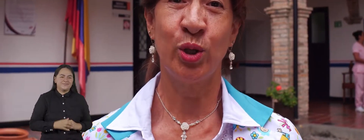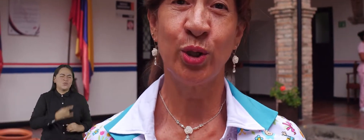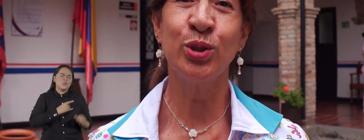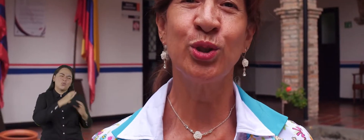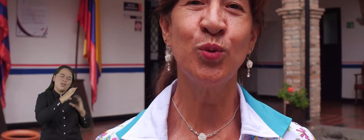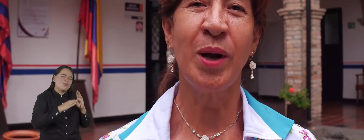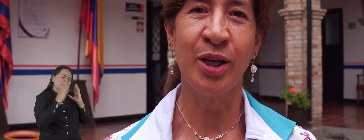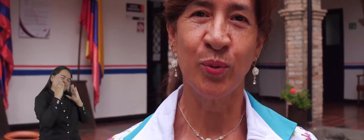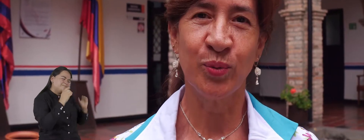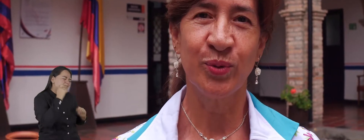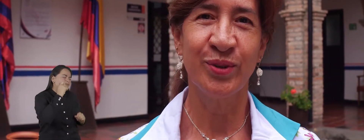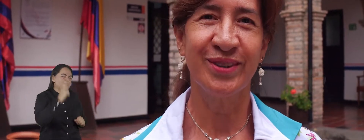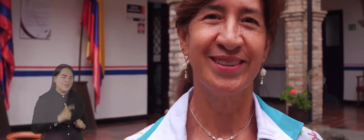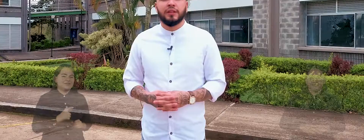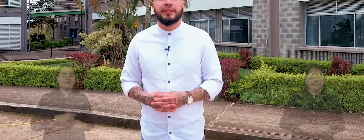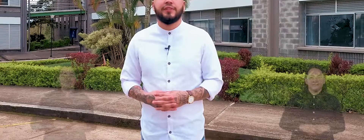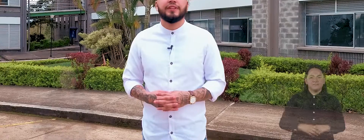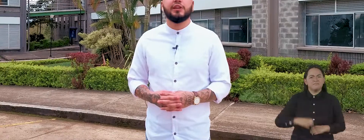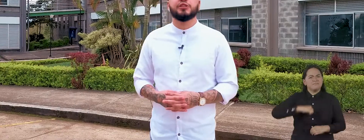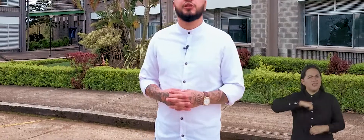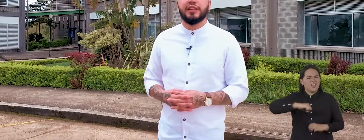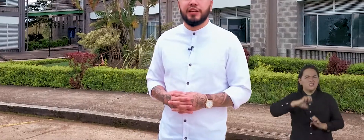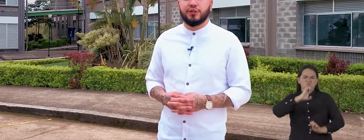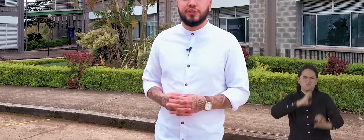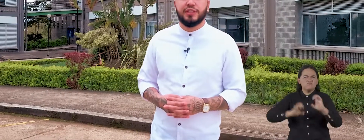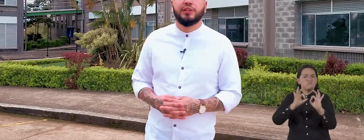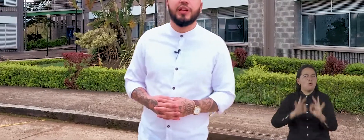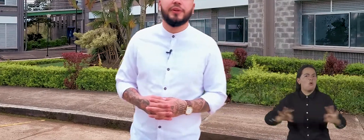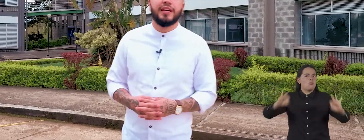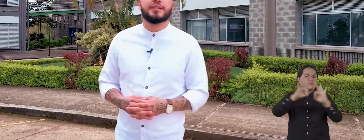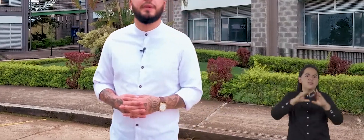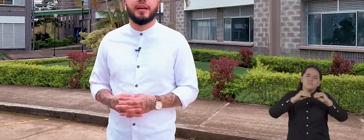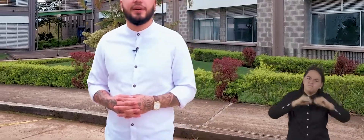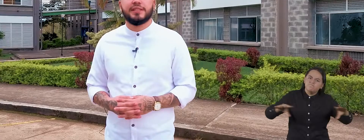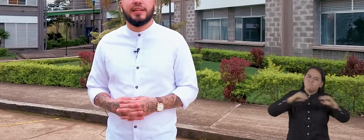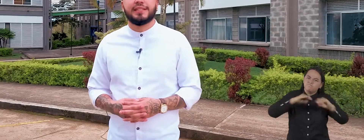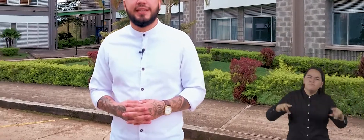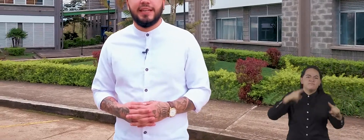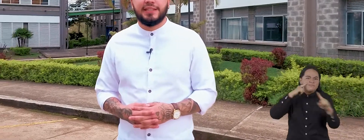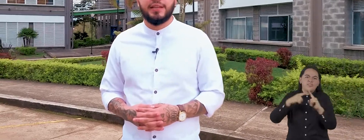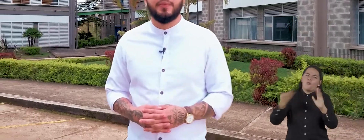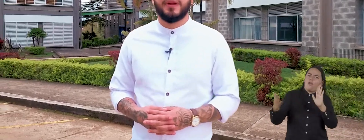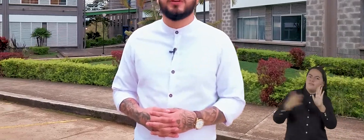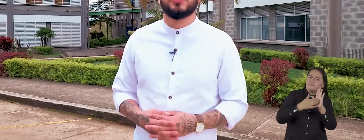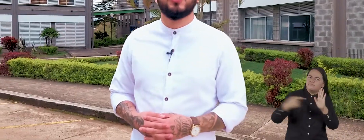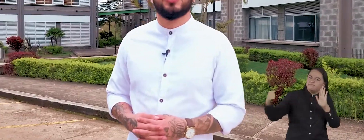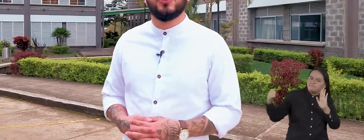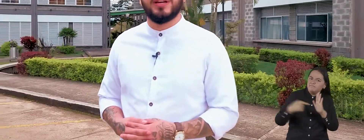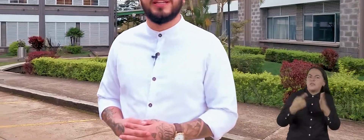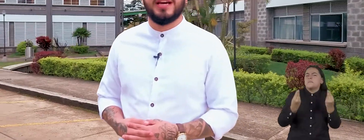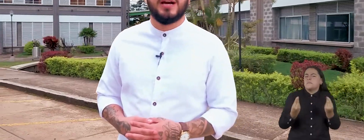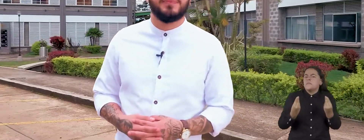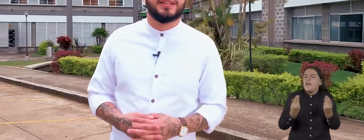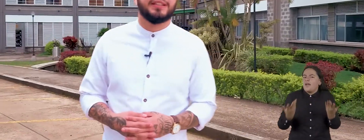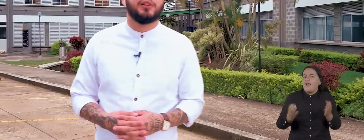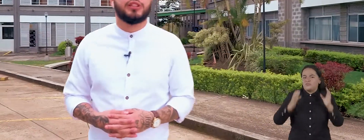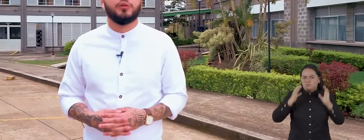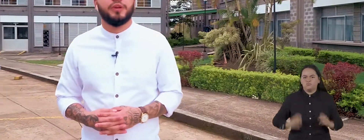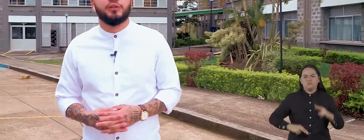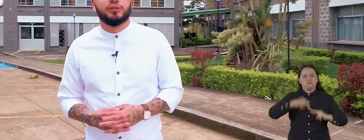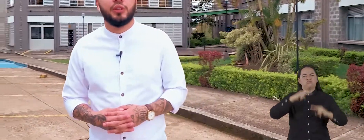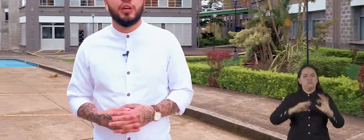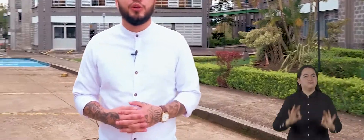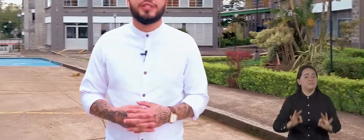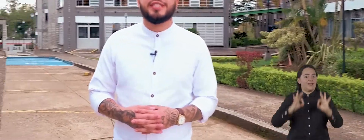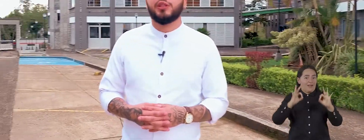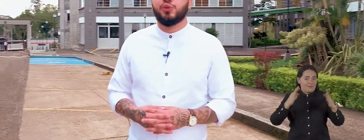Con rostro humano. Defender nuestros derechos, dándole vida a las palabras y a las ideas, para construir ciudadanía a partir de los